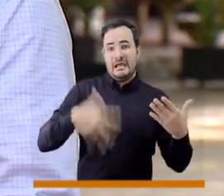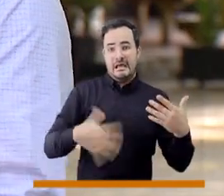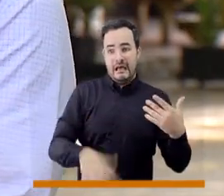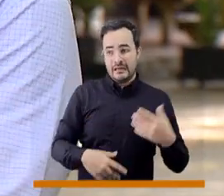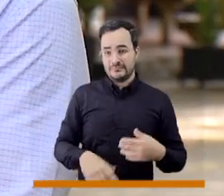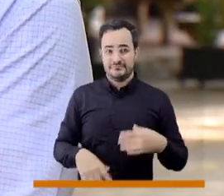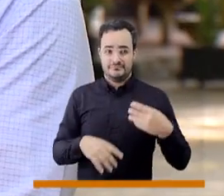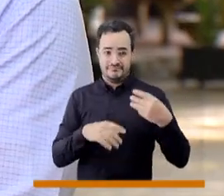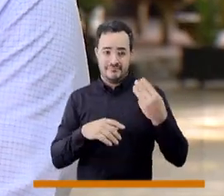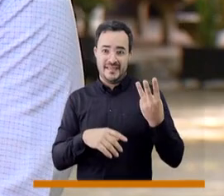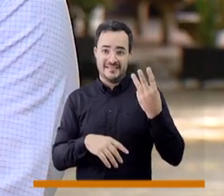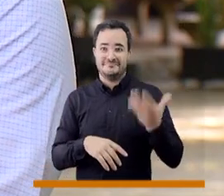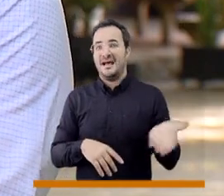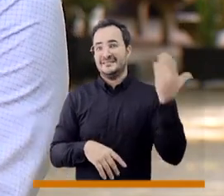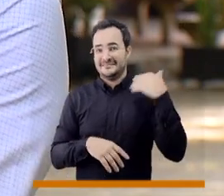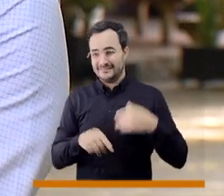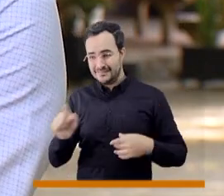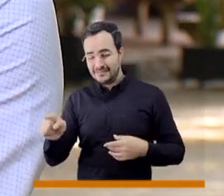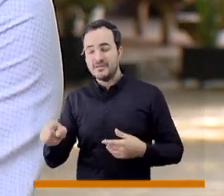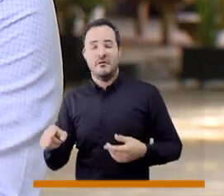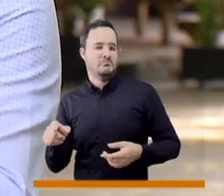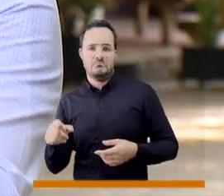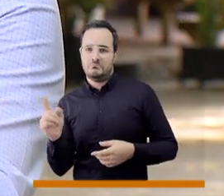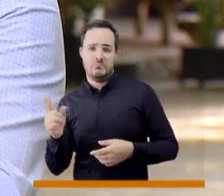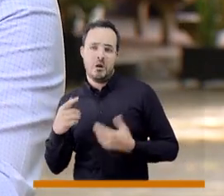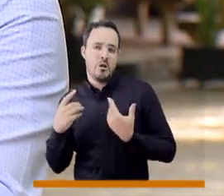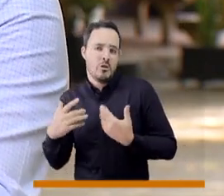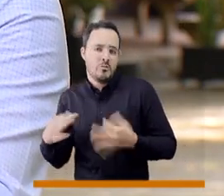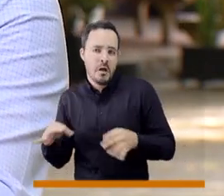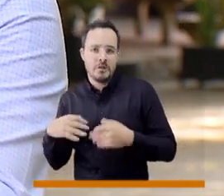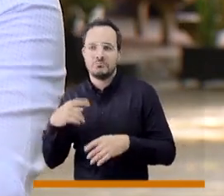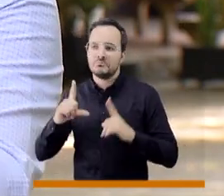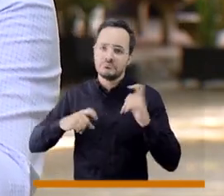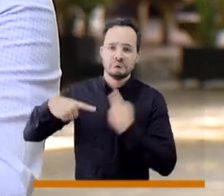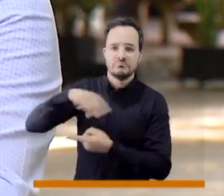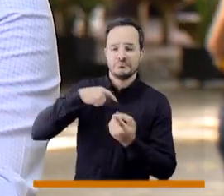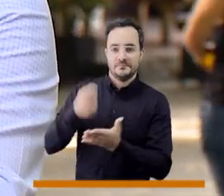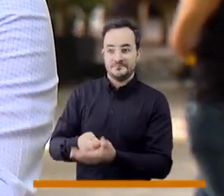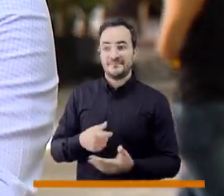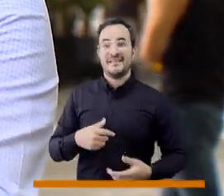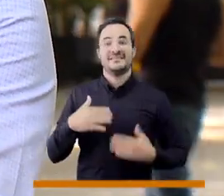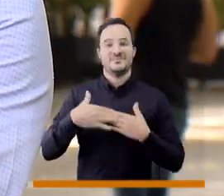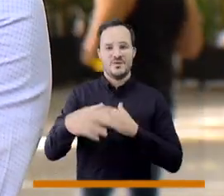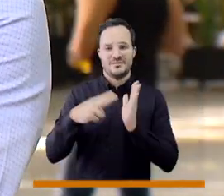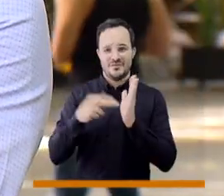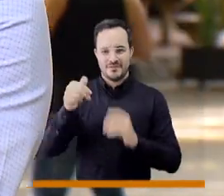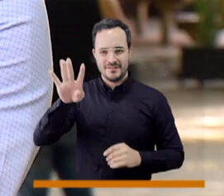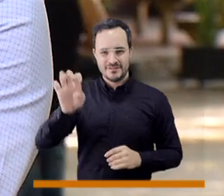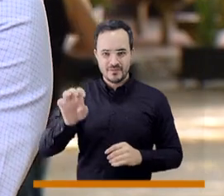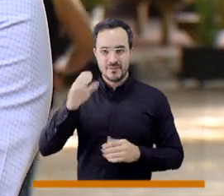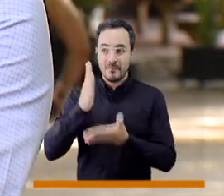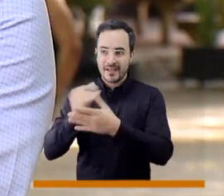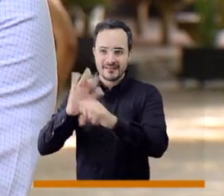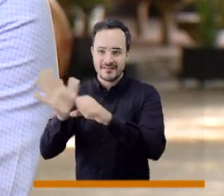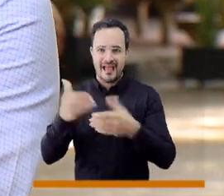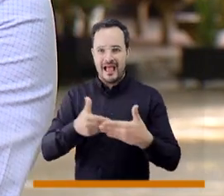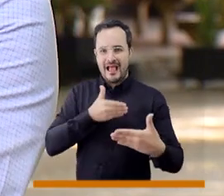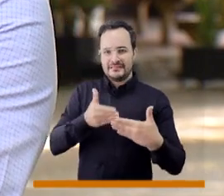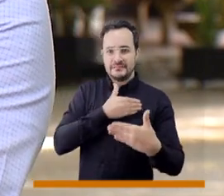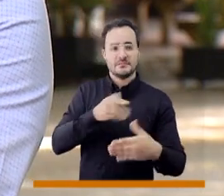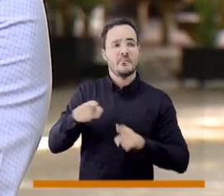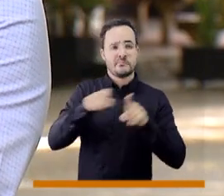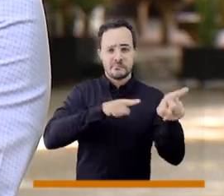más que el que viene vacacional. Pero también tenemos que, bueno, y gracias a la política pública, Medellín fue reconocida hasta